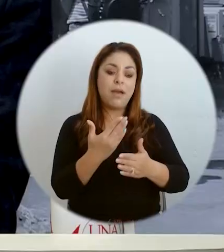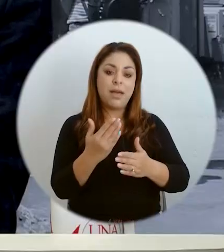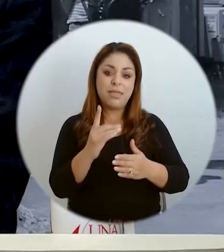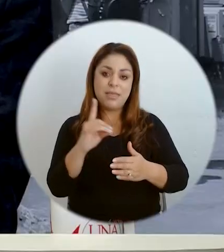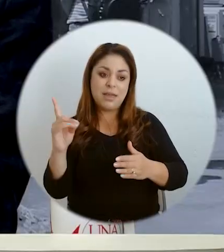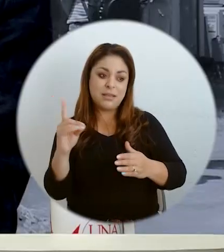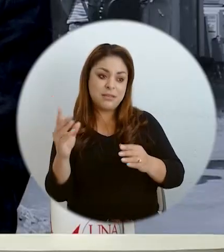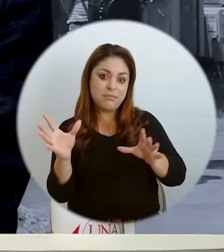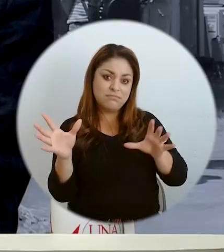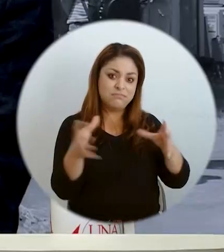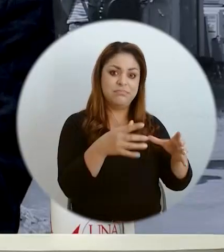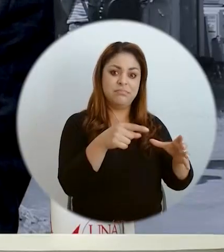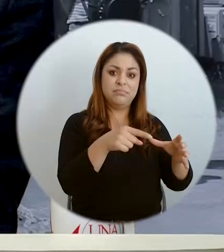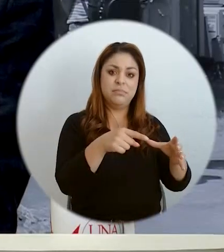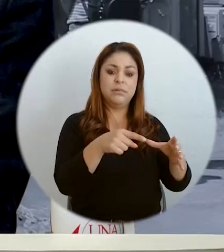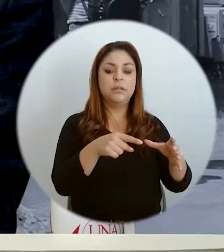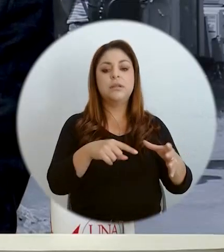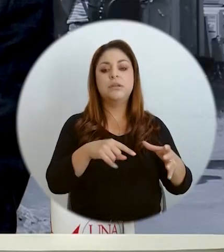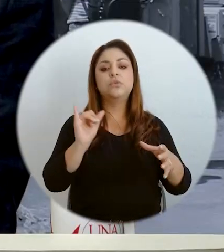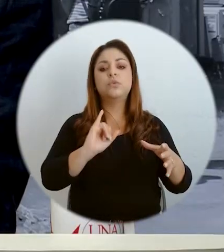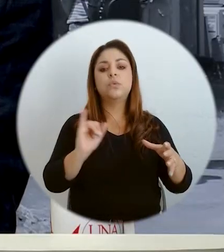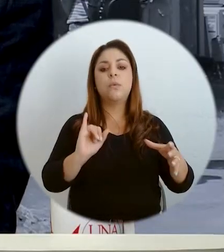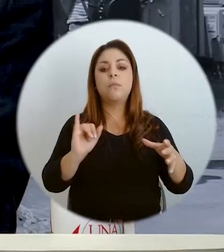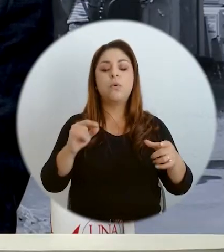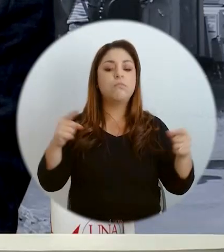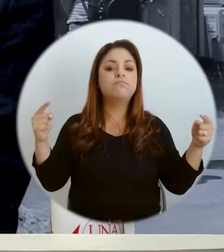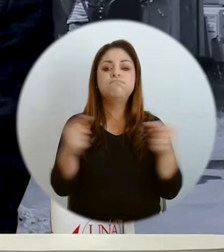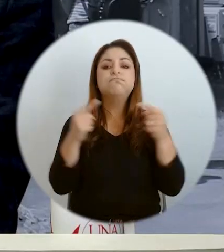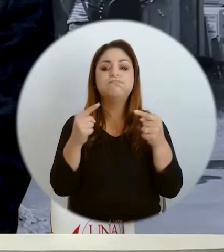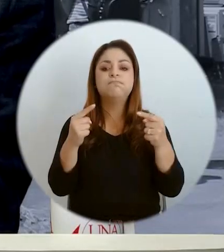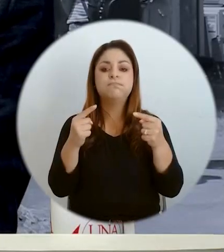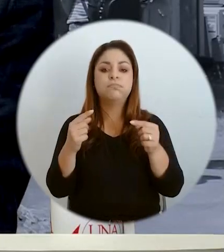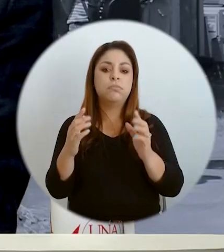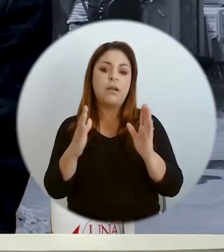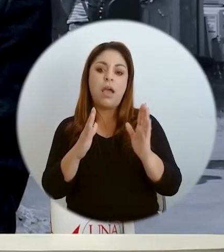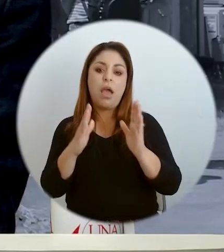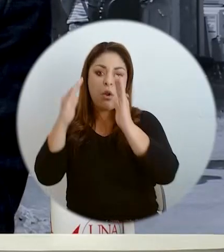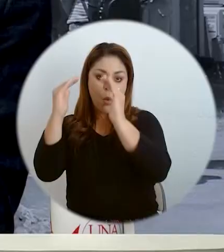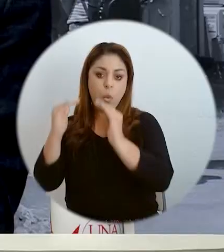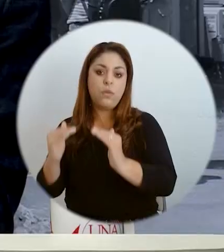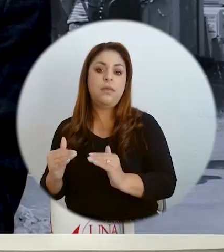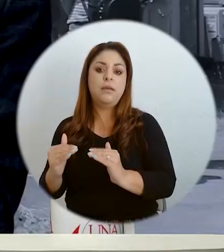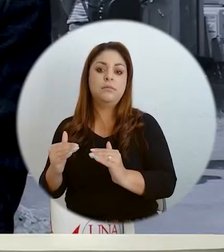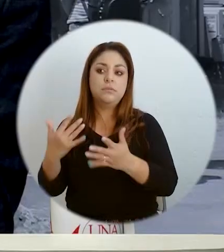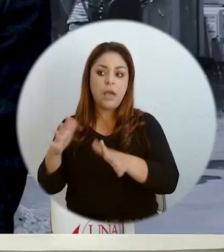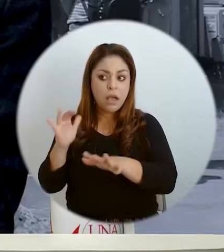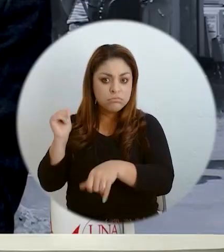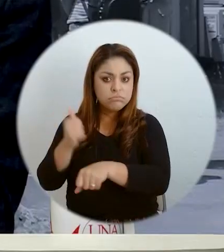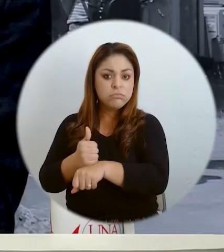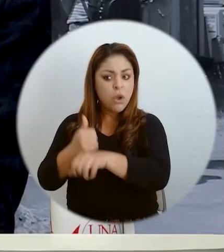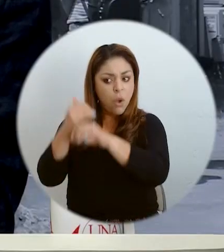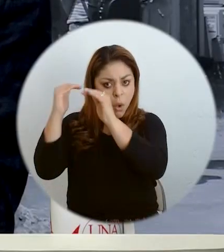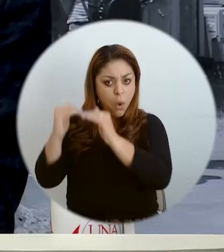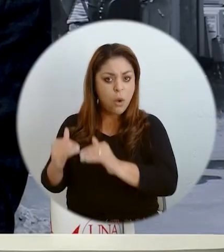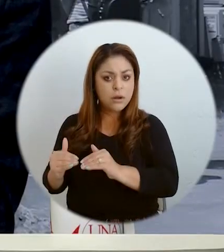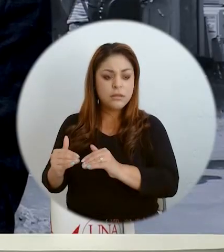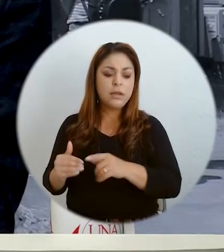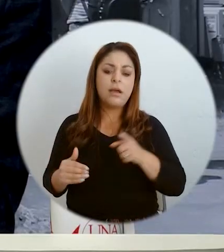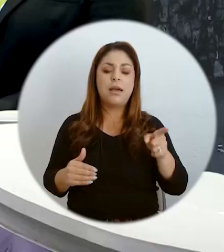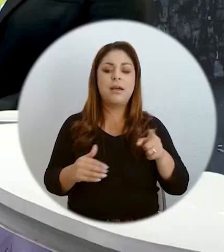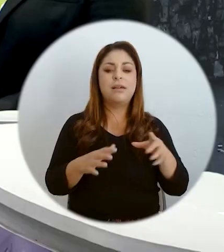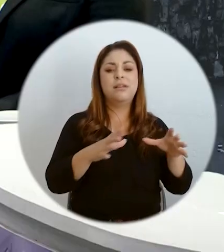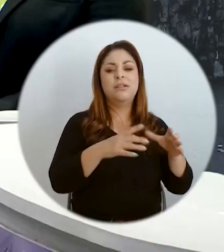derecha se posicionan como una reacción contra el orden establecido que usted mencionaba.